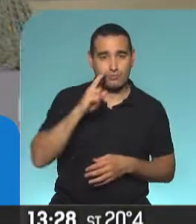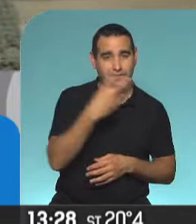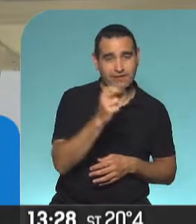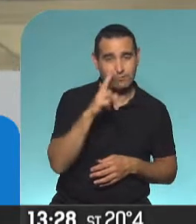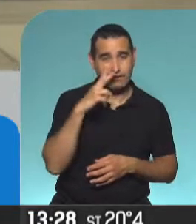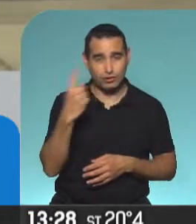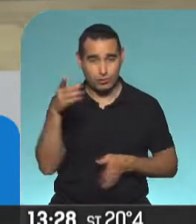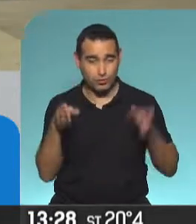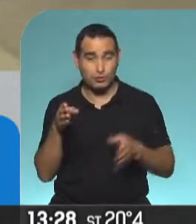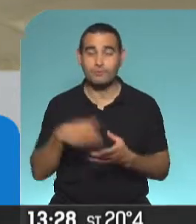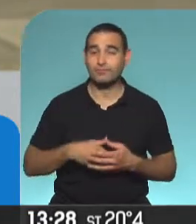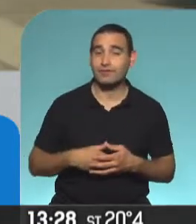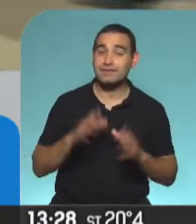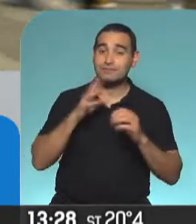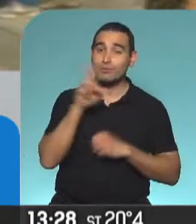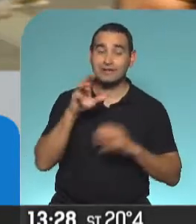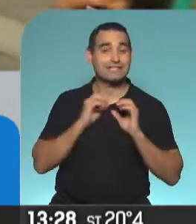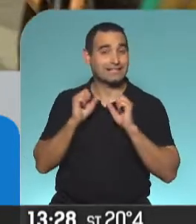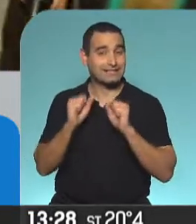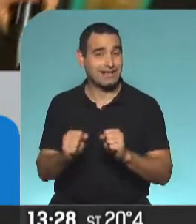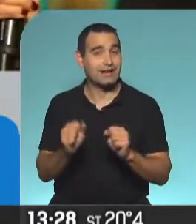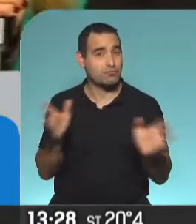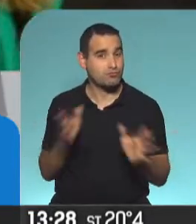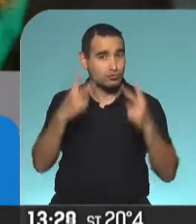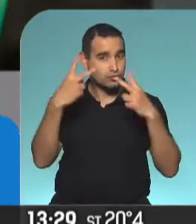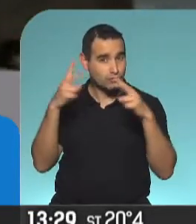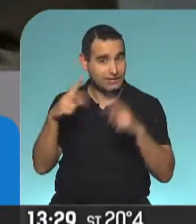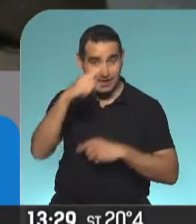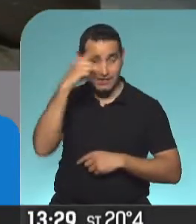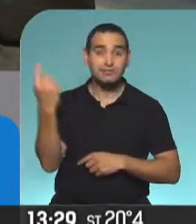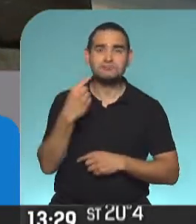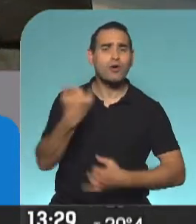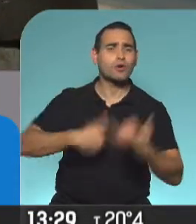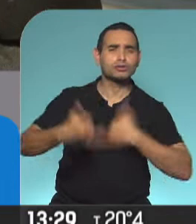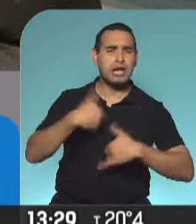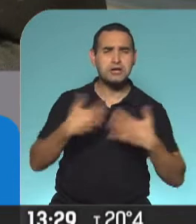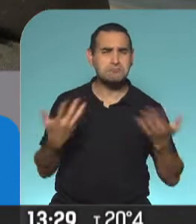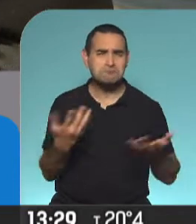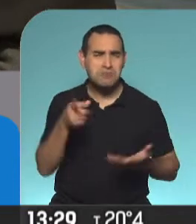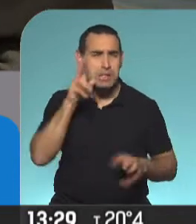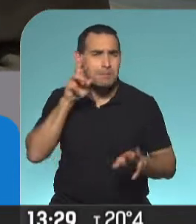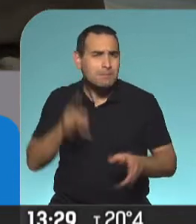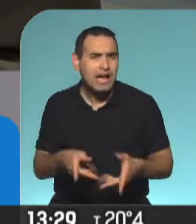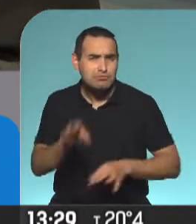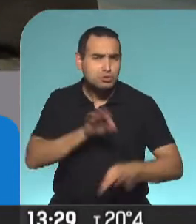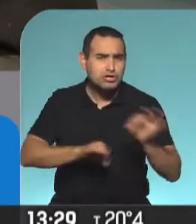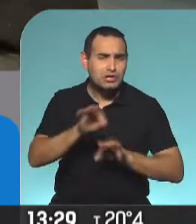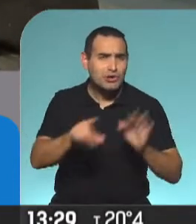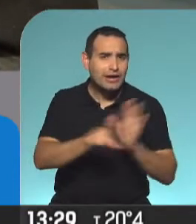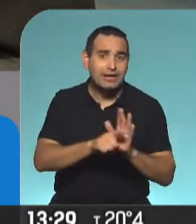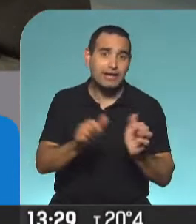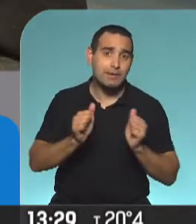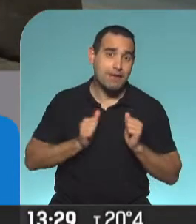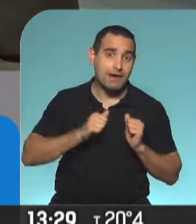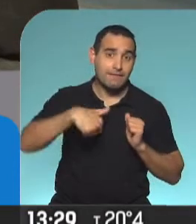Yanina Martínez, secretaria de Promoción Turística de Nación, contanos, ¿cuál es el contenido de este proyecto de ley que espera sanción